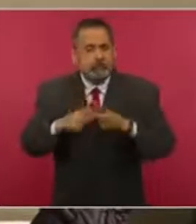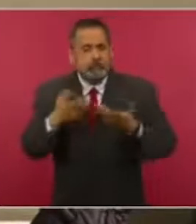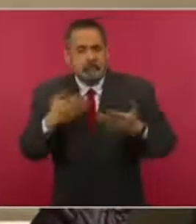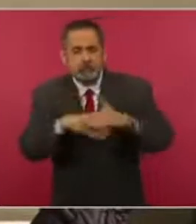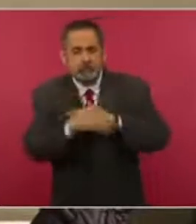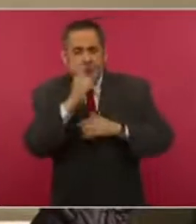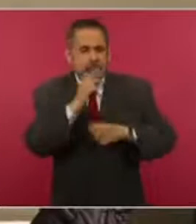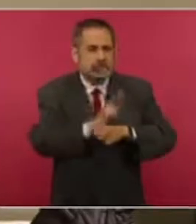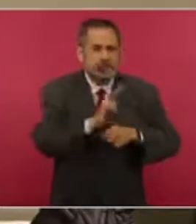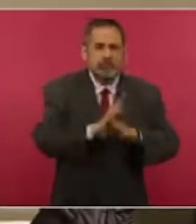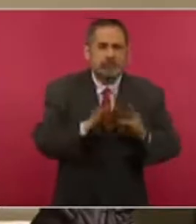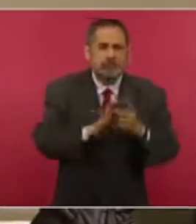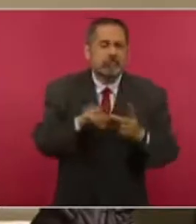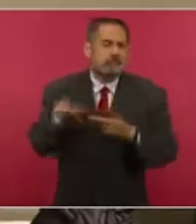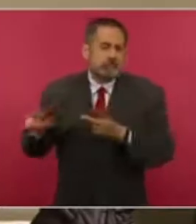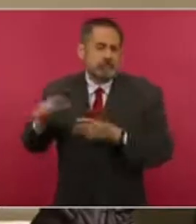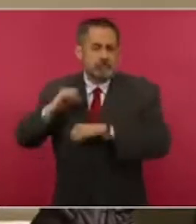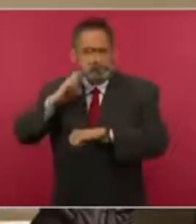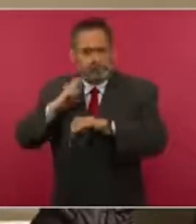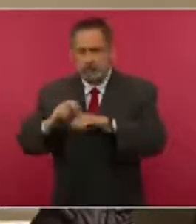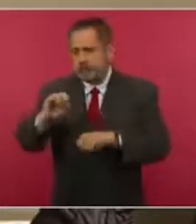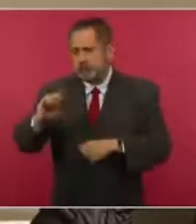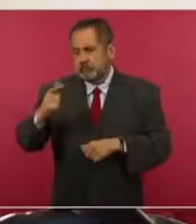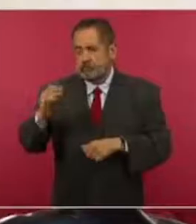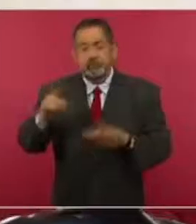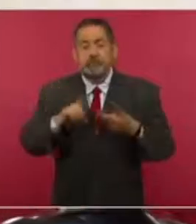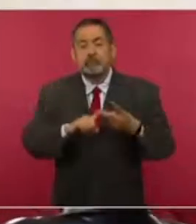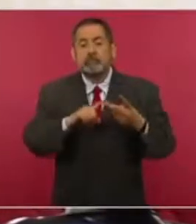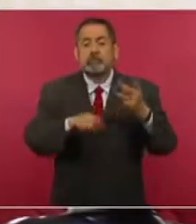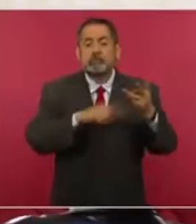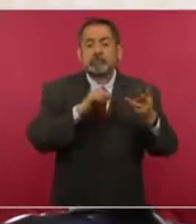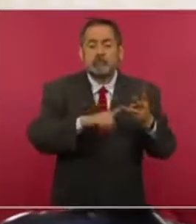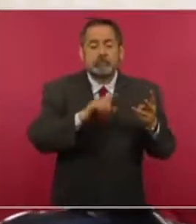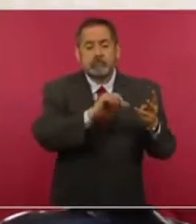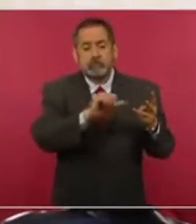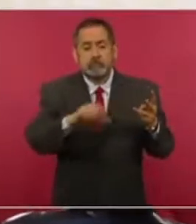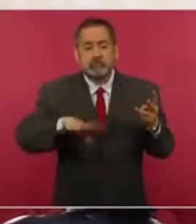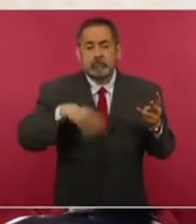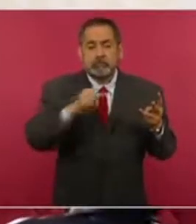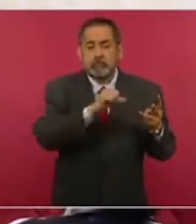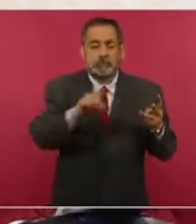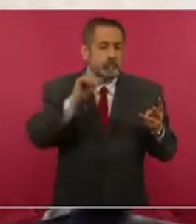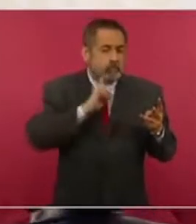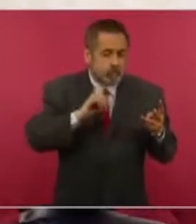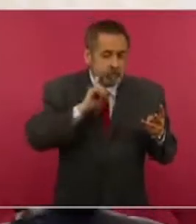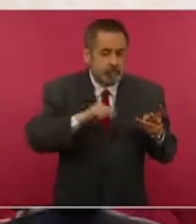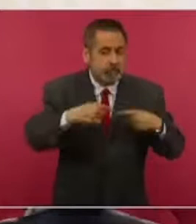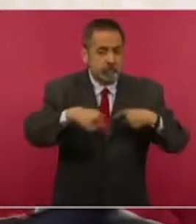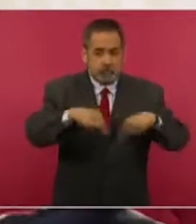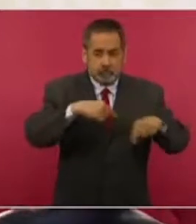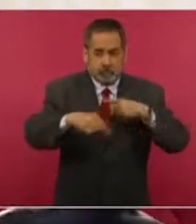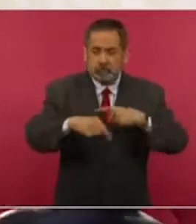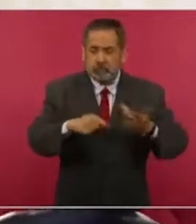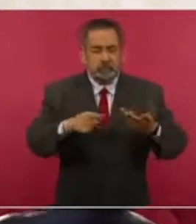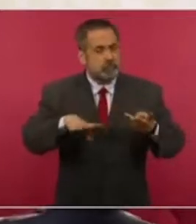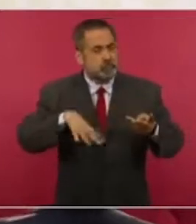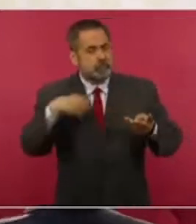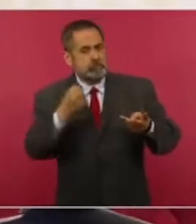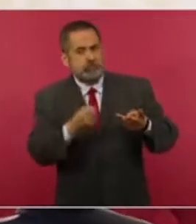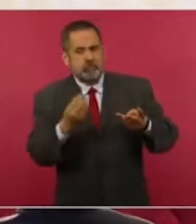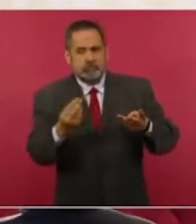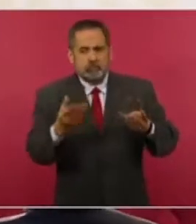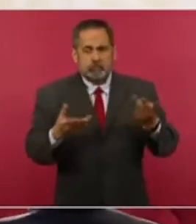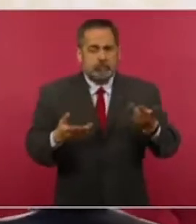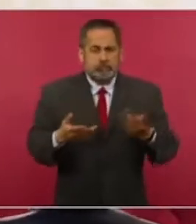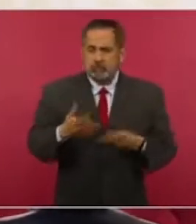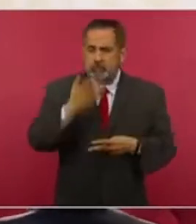y el tema de todo el abuso hacia los futbolistas, hacia las futbolistas también, mujeres, porque pues